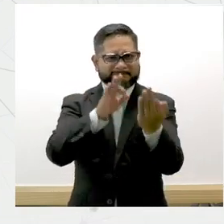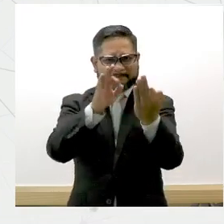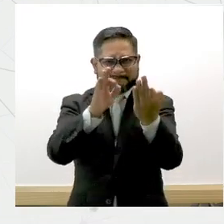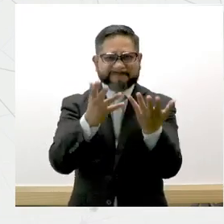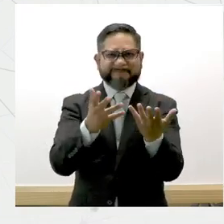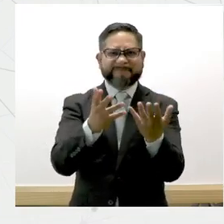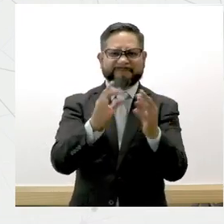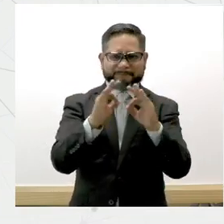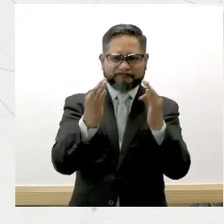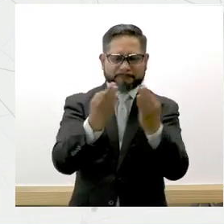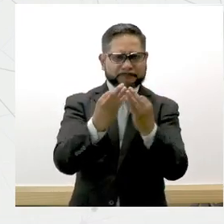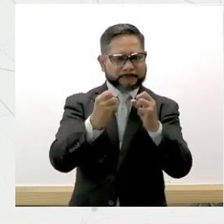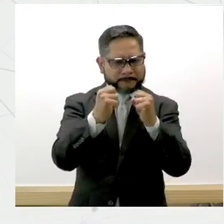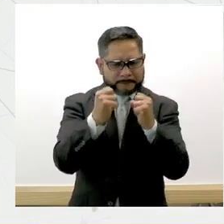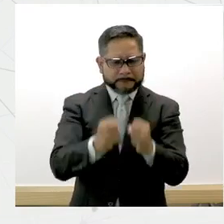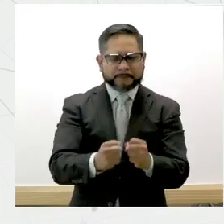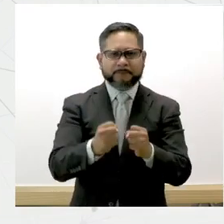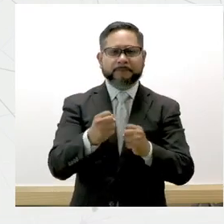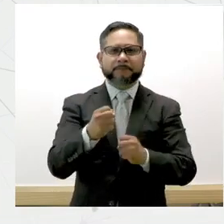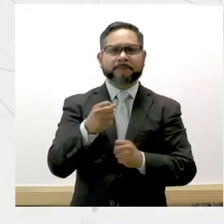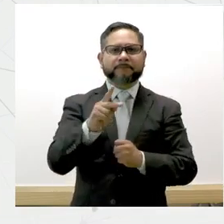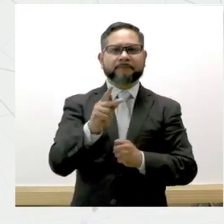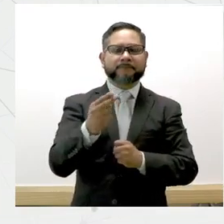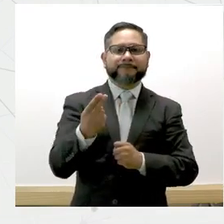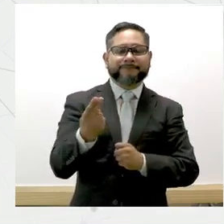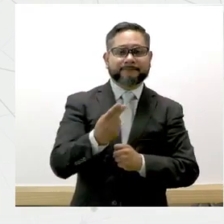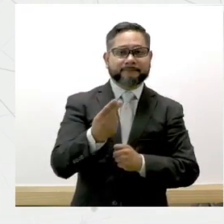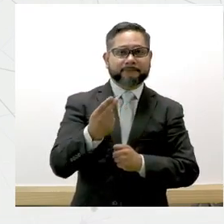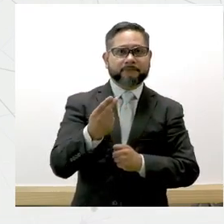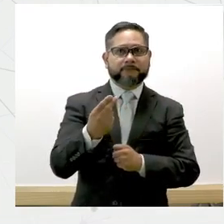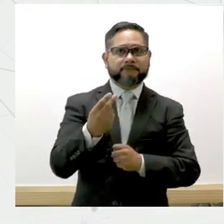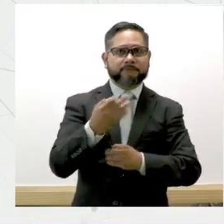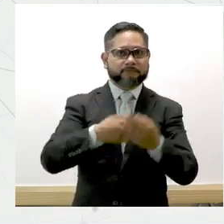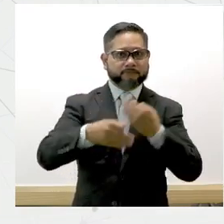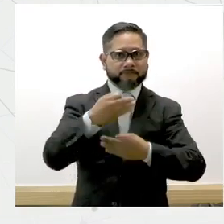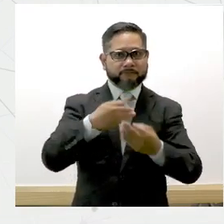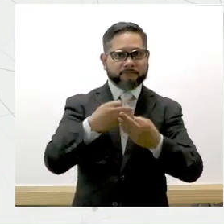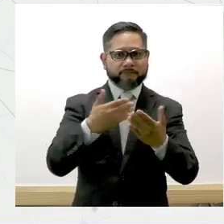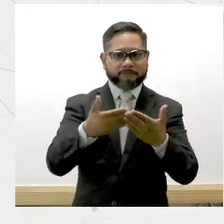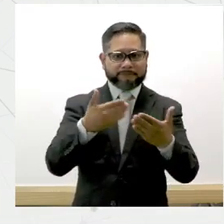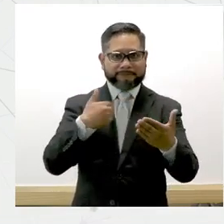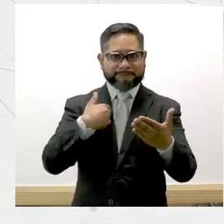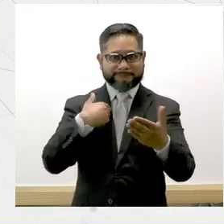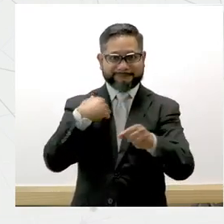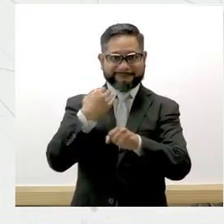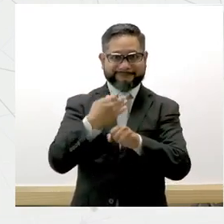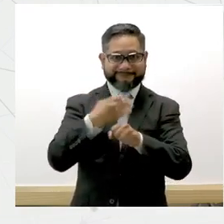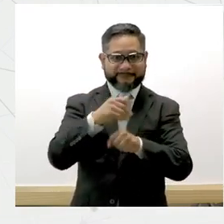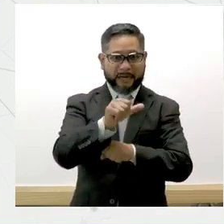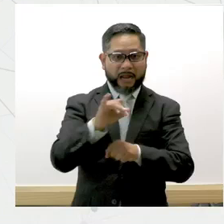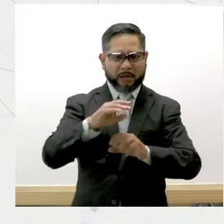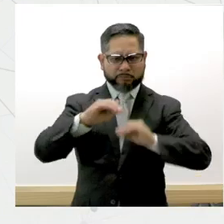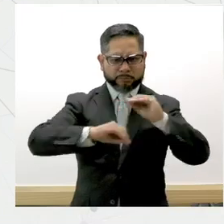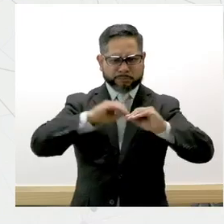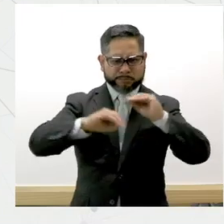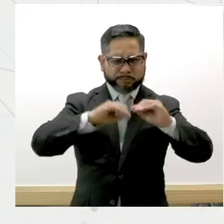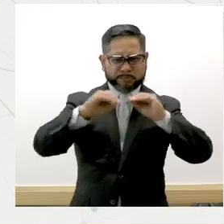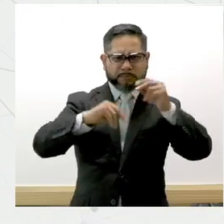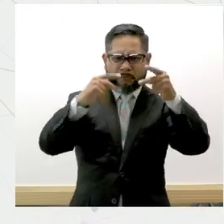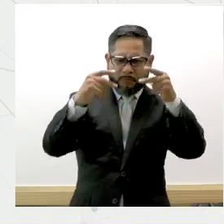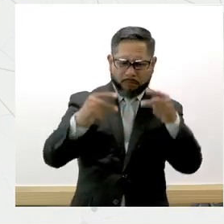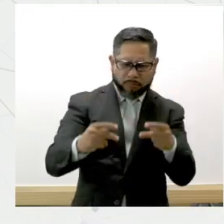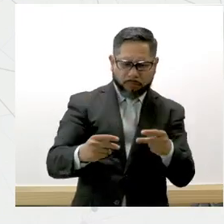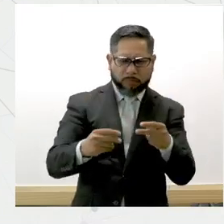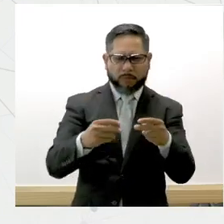y garantizando, pero tenemos que tener en cuenta que la velocidad vertiginosa a la que se desarrolla la inteligencia artificial no permite que